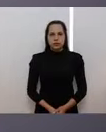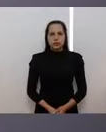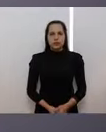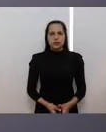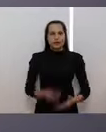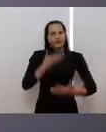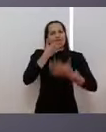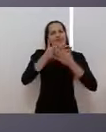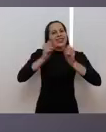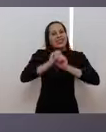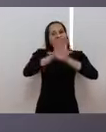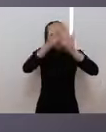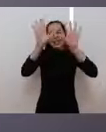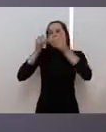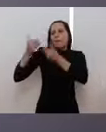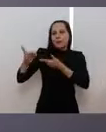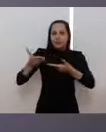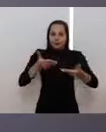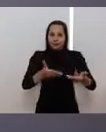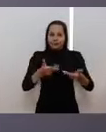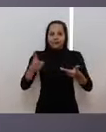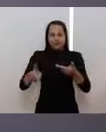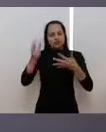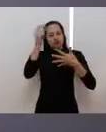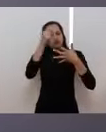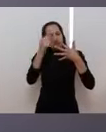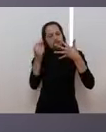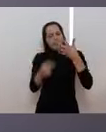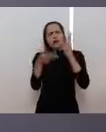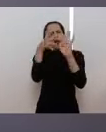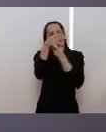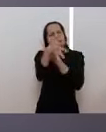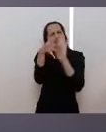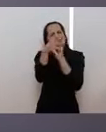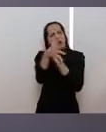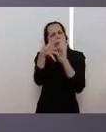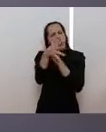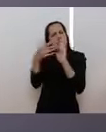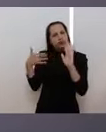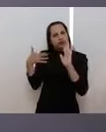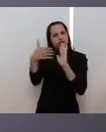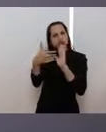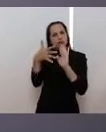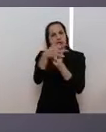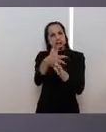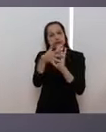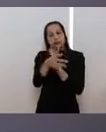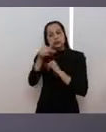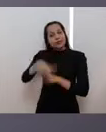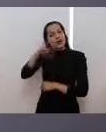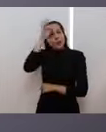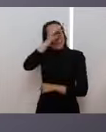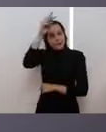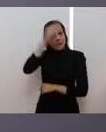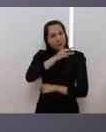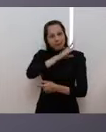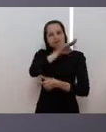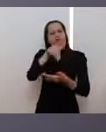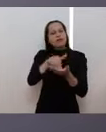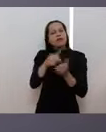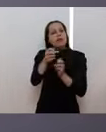muy buenos días y bienvenidos a la audiencia pública de rendición de cuentas del hospital militar central vigencia